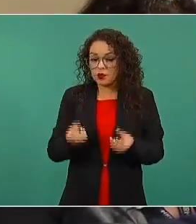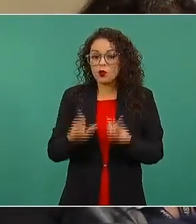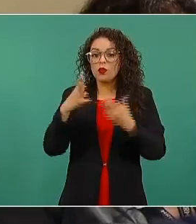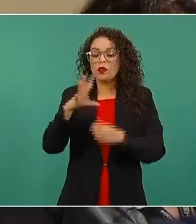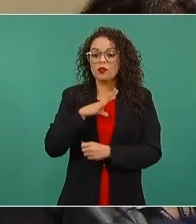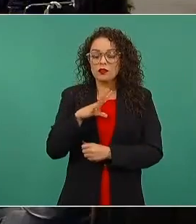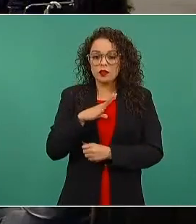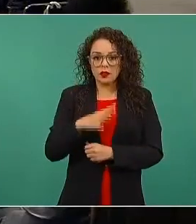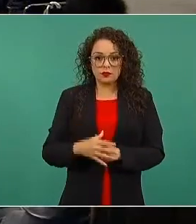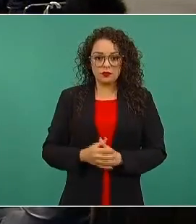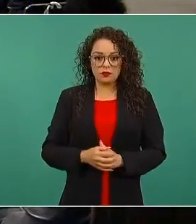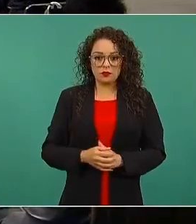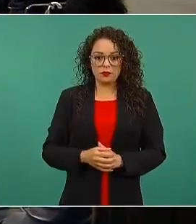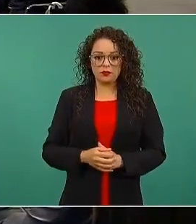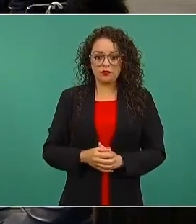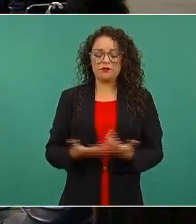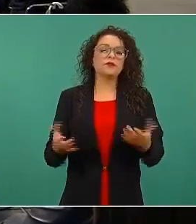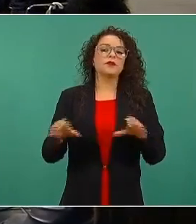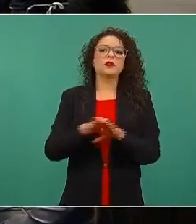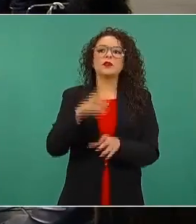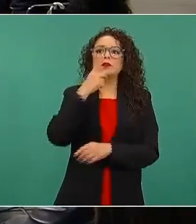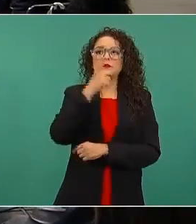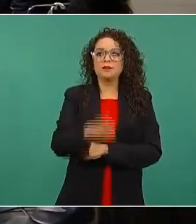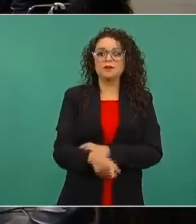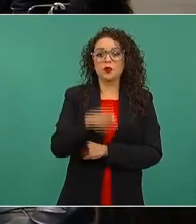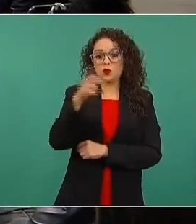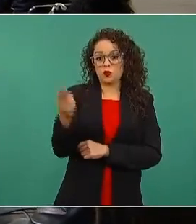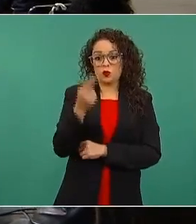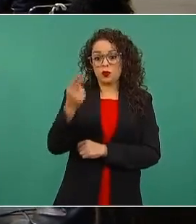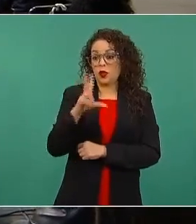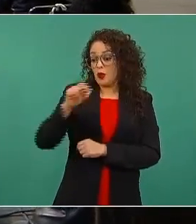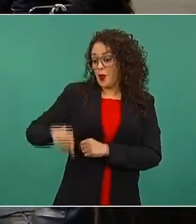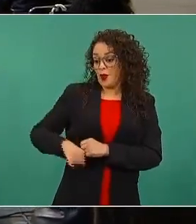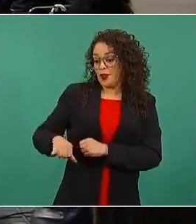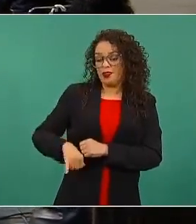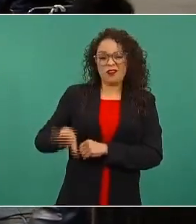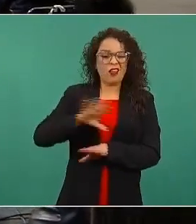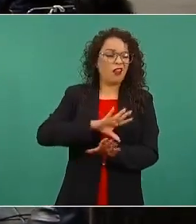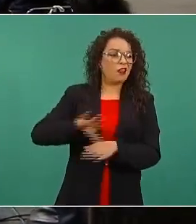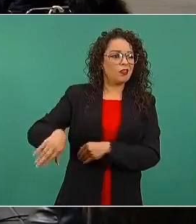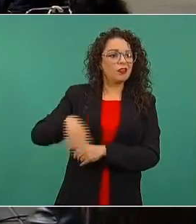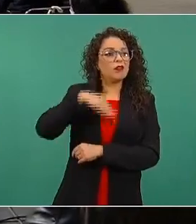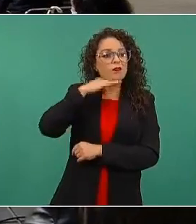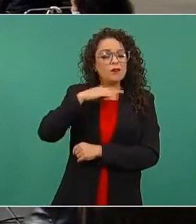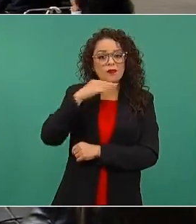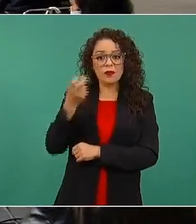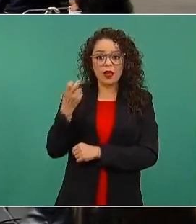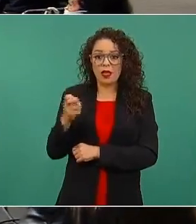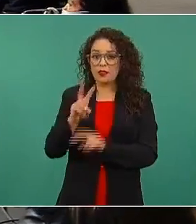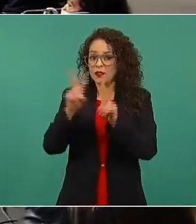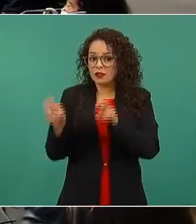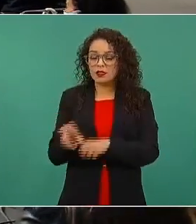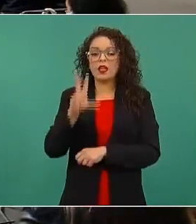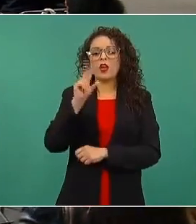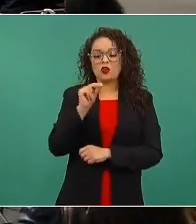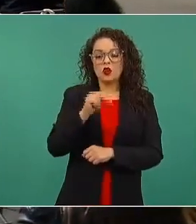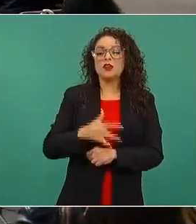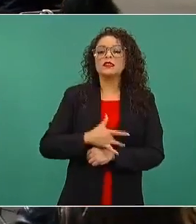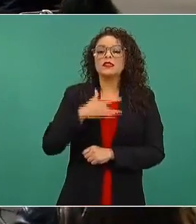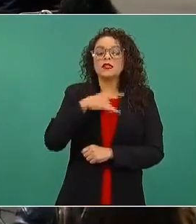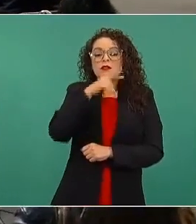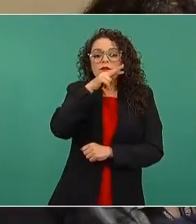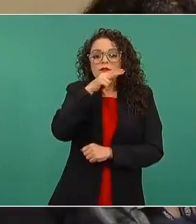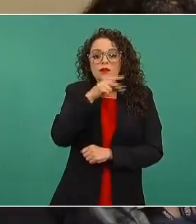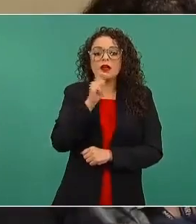es que estén tratando ustedes de darle carpetazo al asunto, y me refiero al gobierno federal y al gobierno estatal. Lo más preocupante es que con